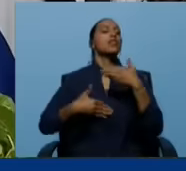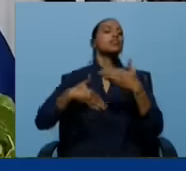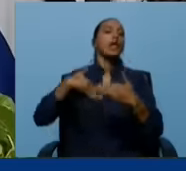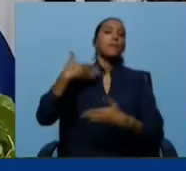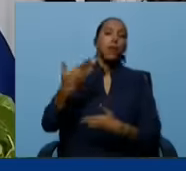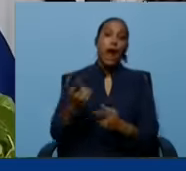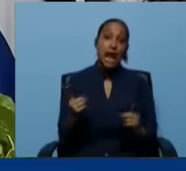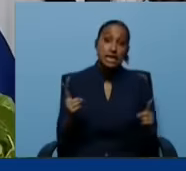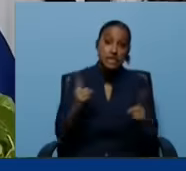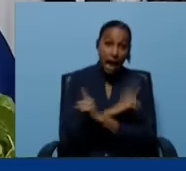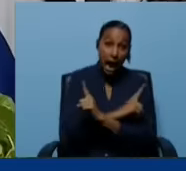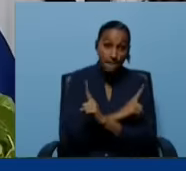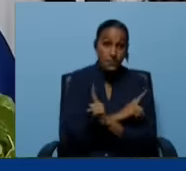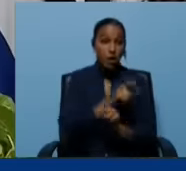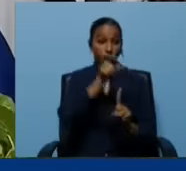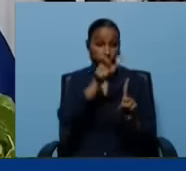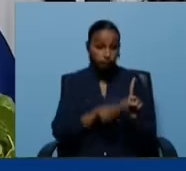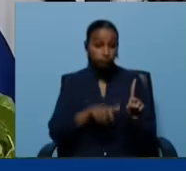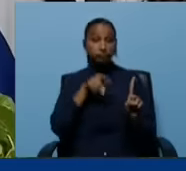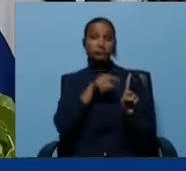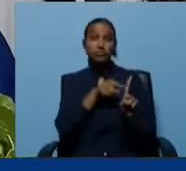hizo una revolución.